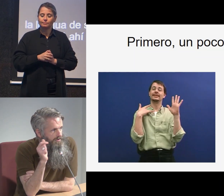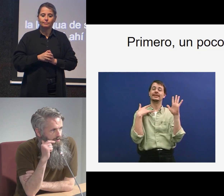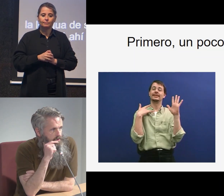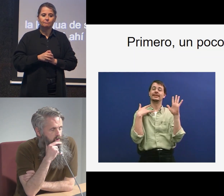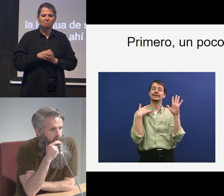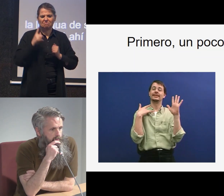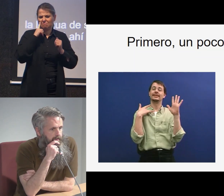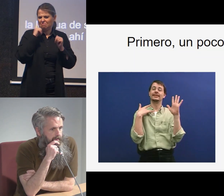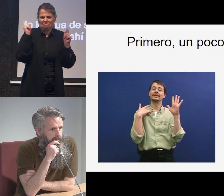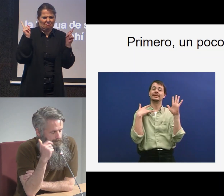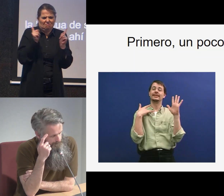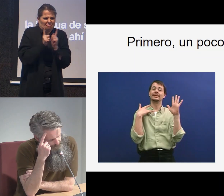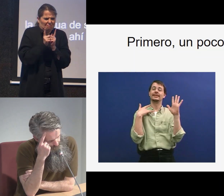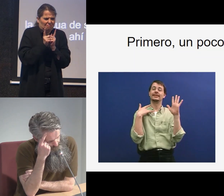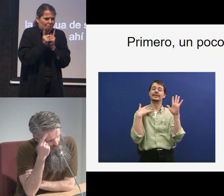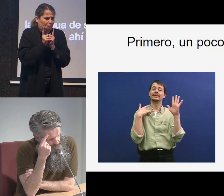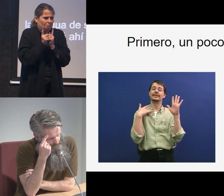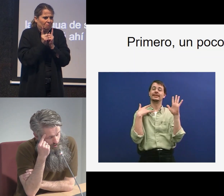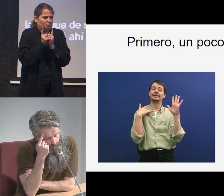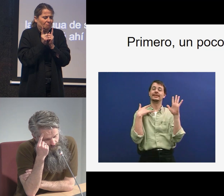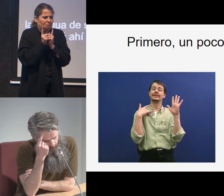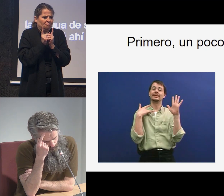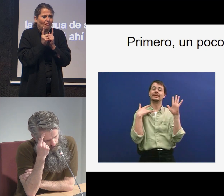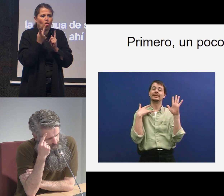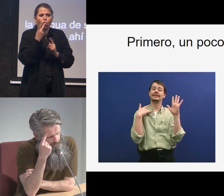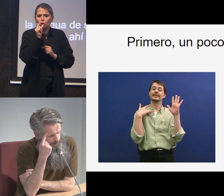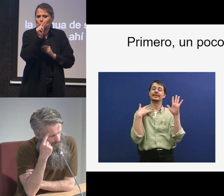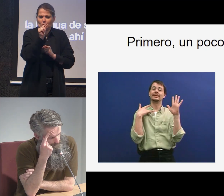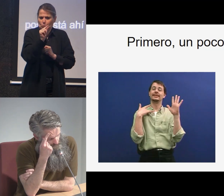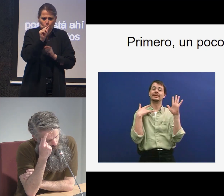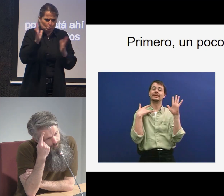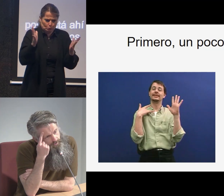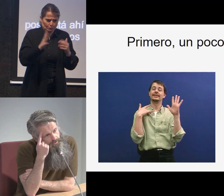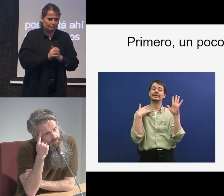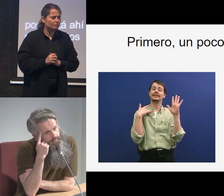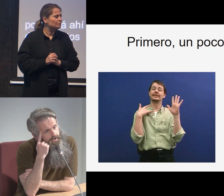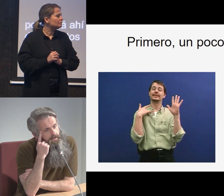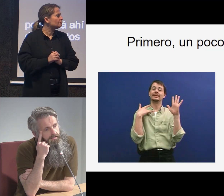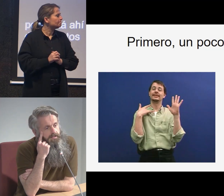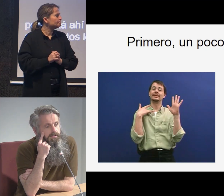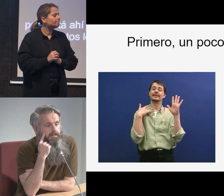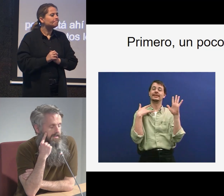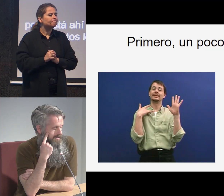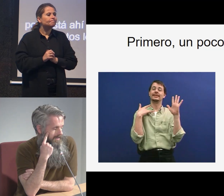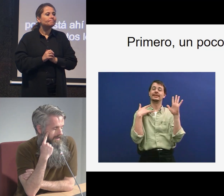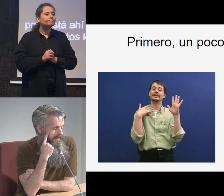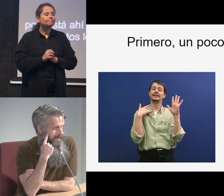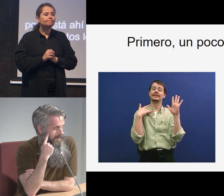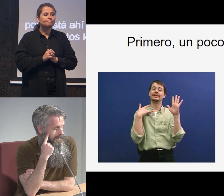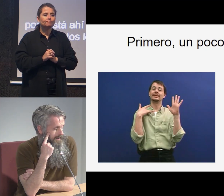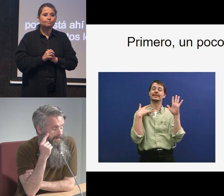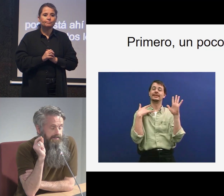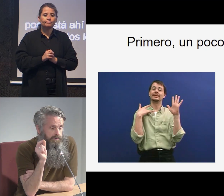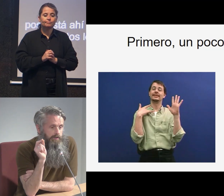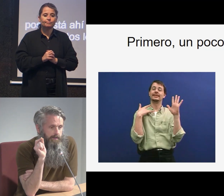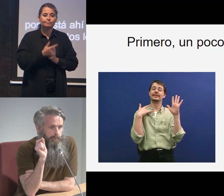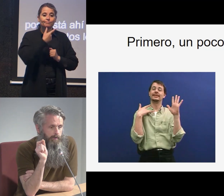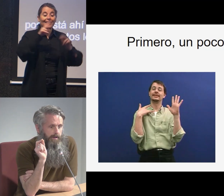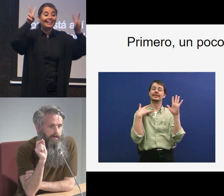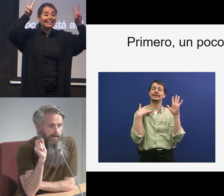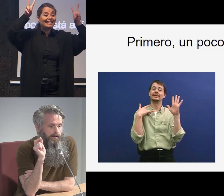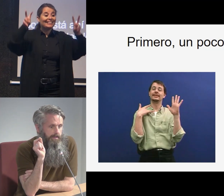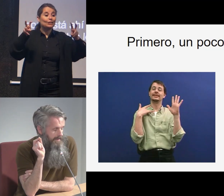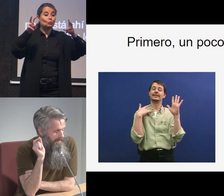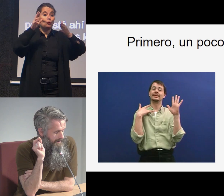Es cortito, son 2 minutos. Lo único que os voy a decir es que el título